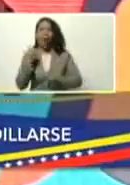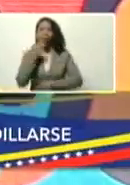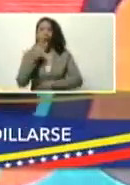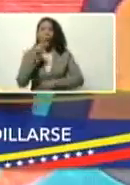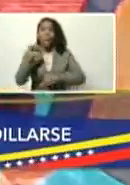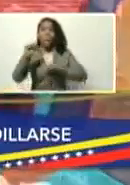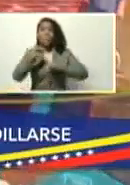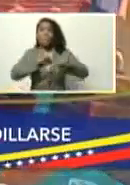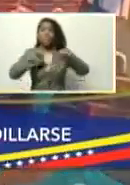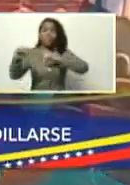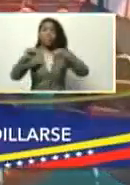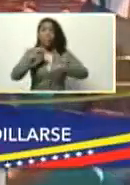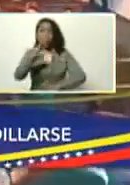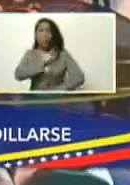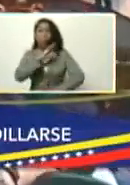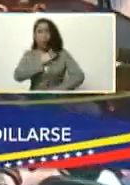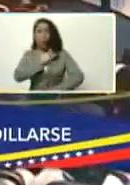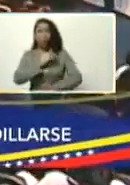motores propios?